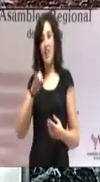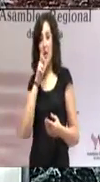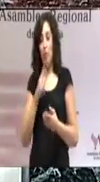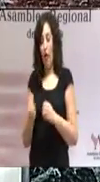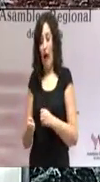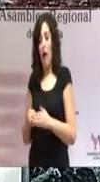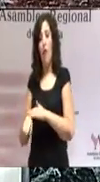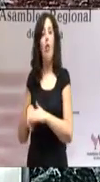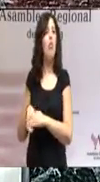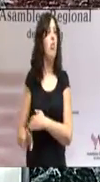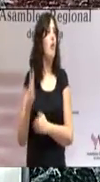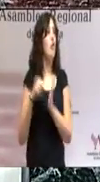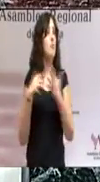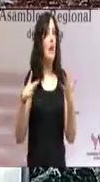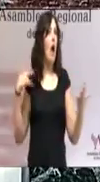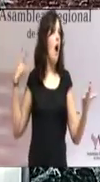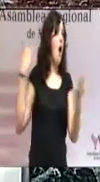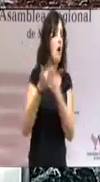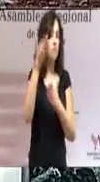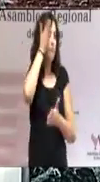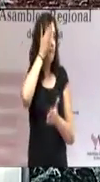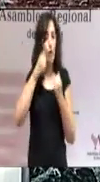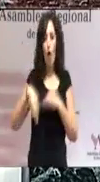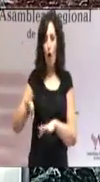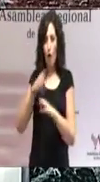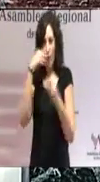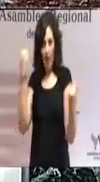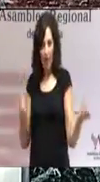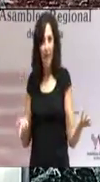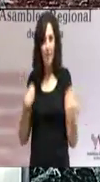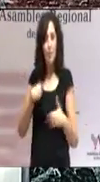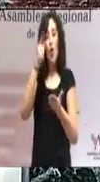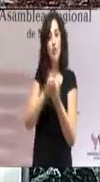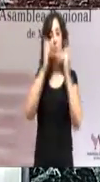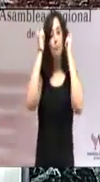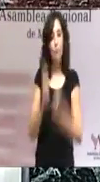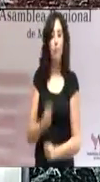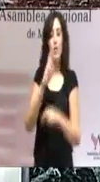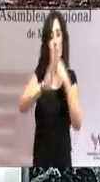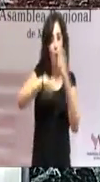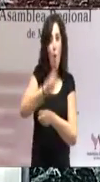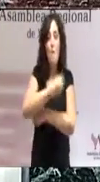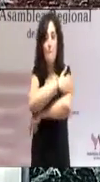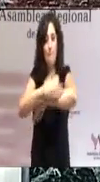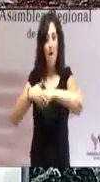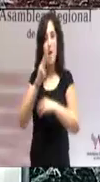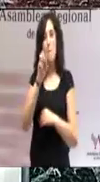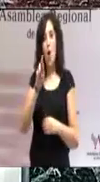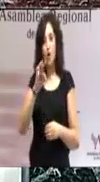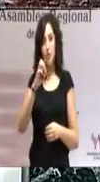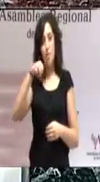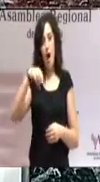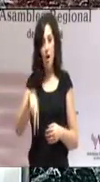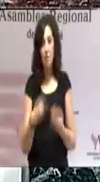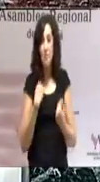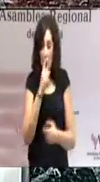el año 2010. Se ha aprobado y adjudicado definitivamente las obras de regeneración de la bahía de Portmán. Todo esto